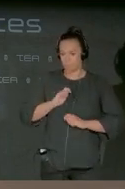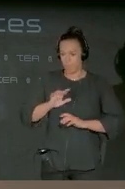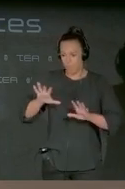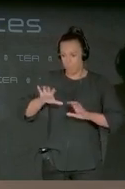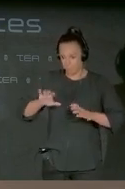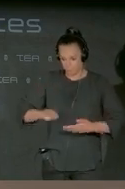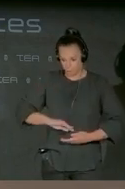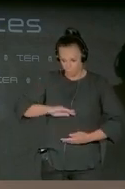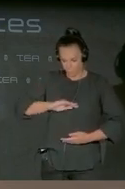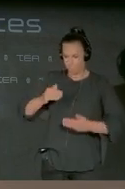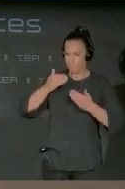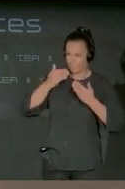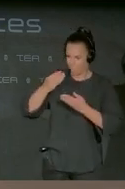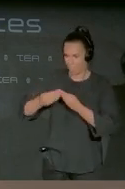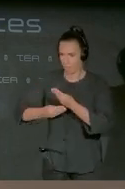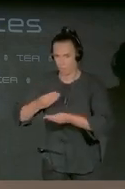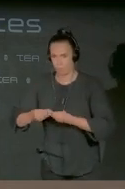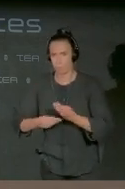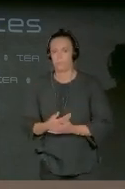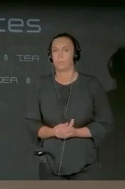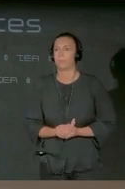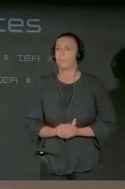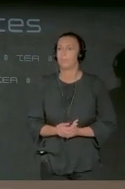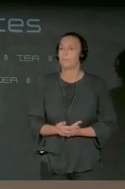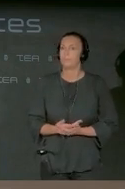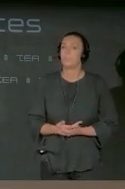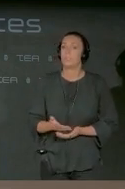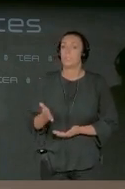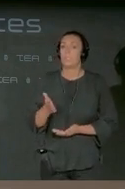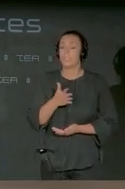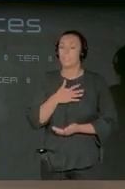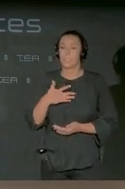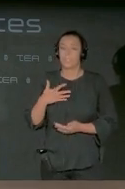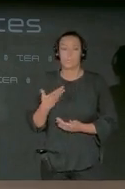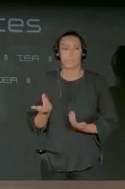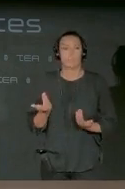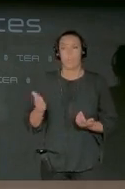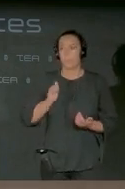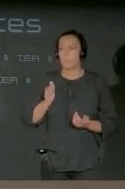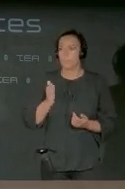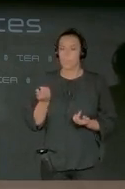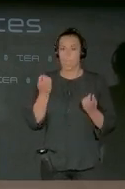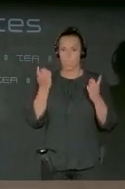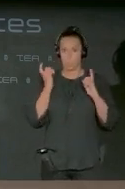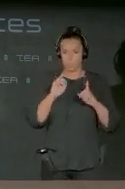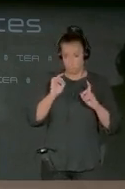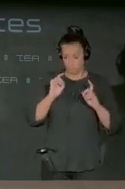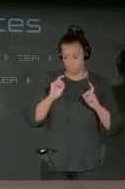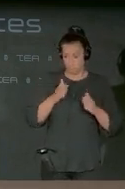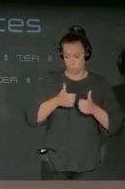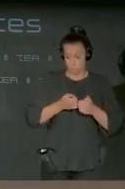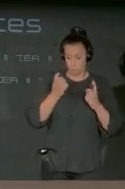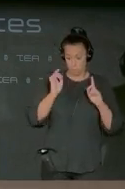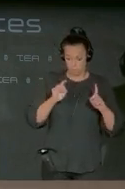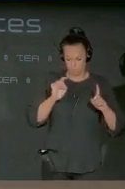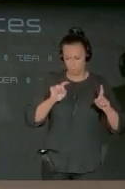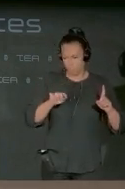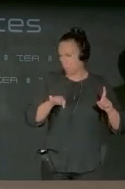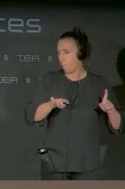uso. Queremos conseguir una ilustración digital a través de la educación. La colaboración del sector de los videojuegos educativos será muy valiosa